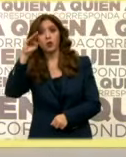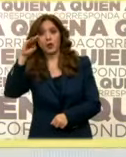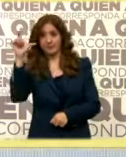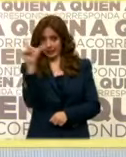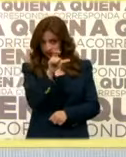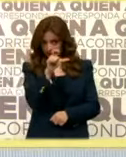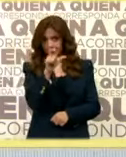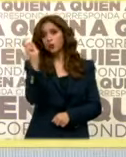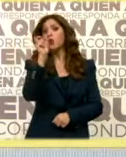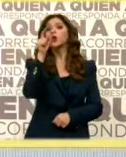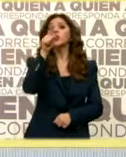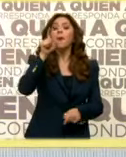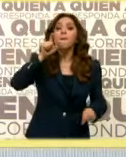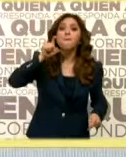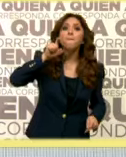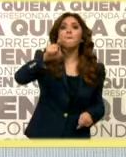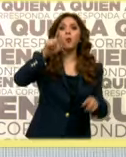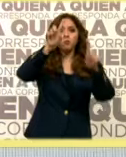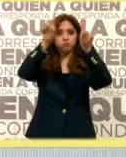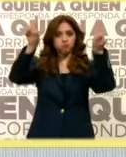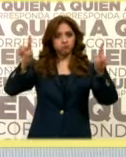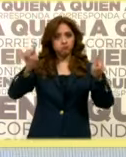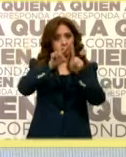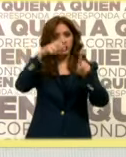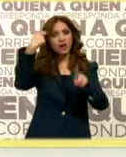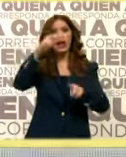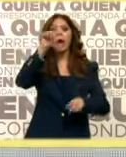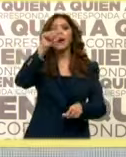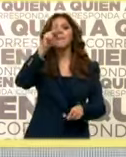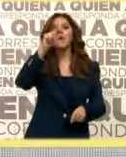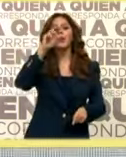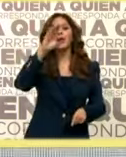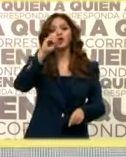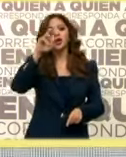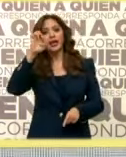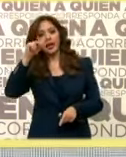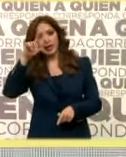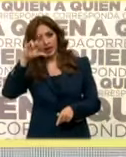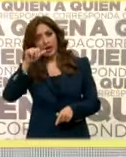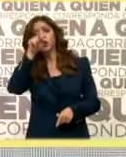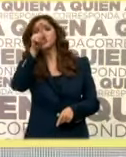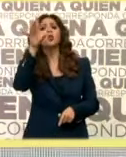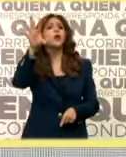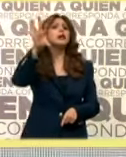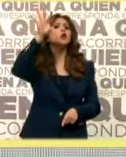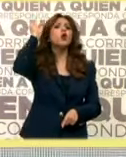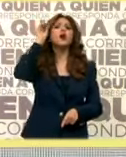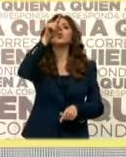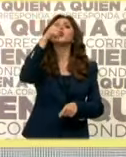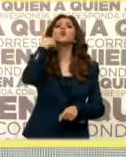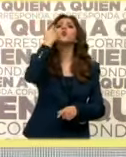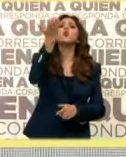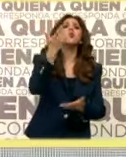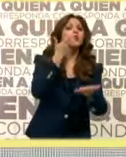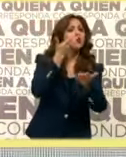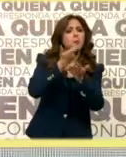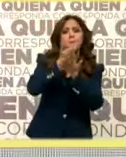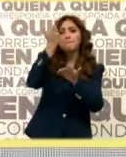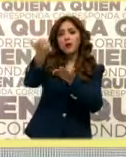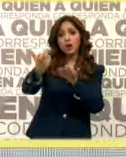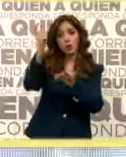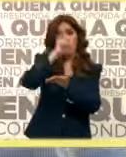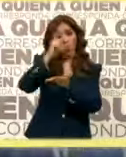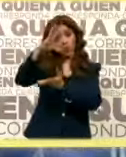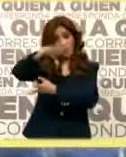www.juguetón.com.mx y dar clic en este botón que dice aportación en línea. Luego, elegir el monto que se desea donar. Los recursos obtenidos por